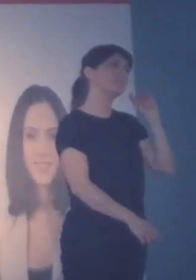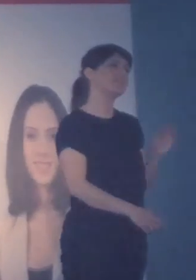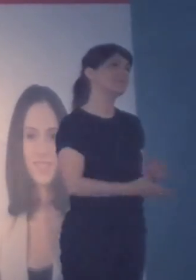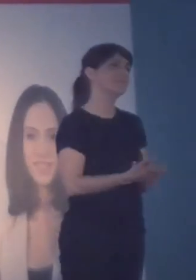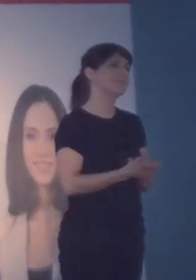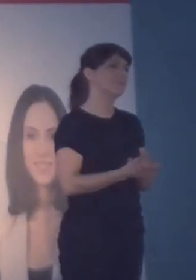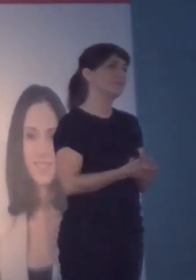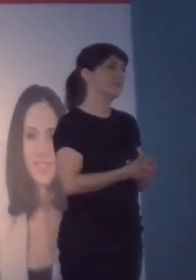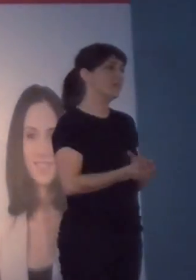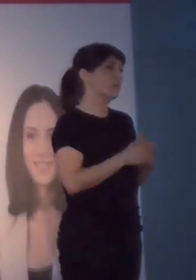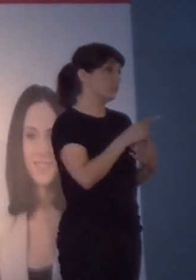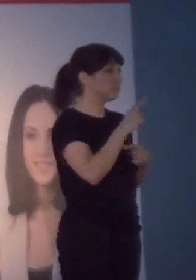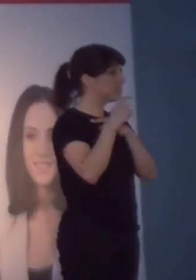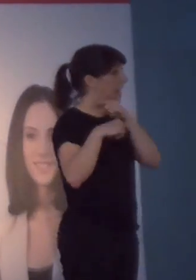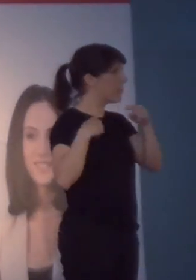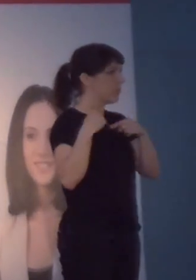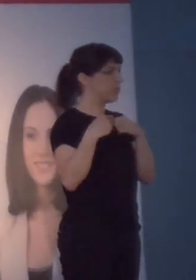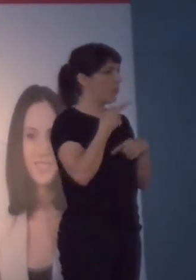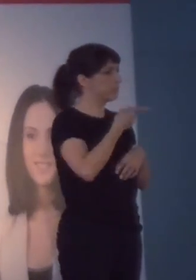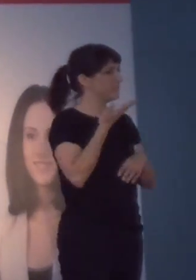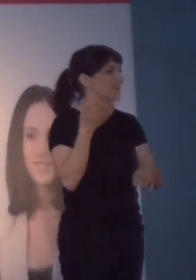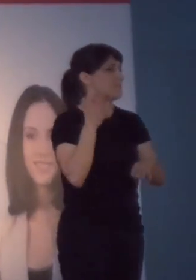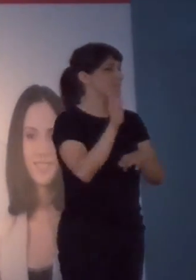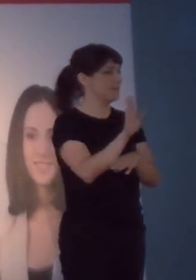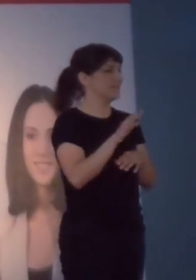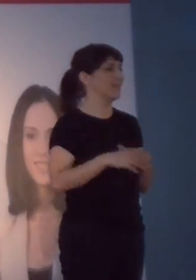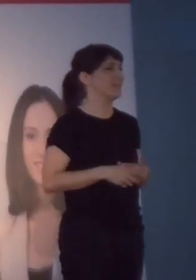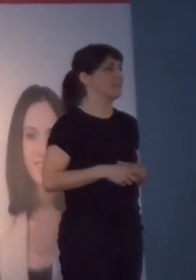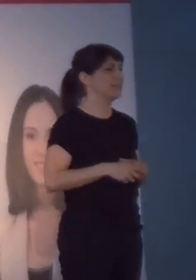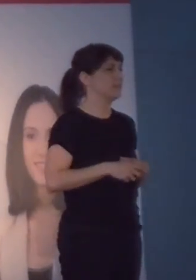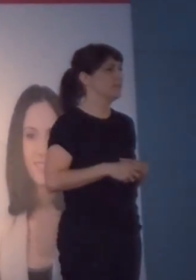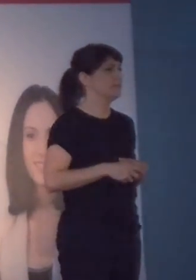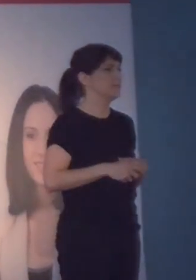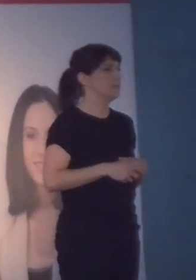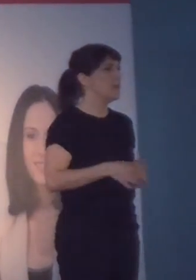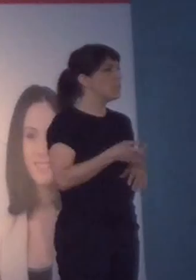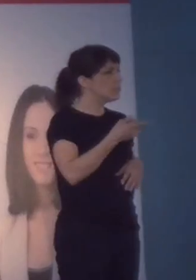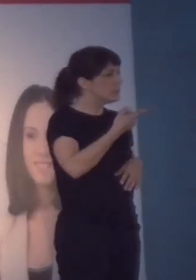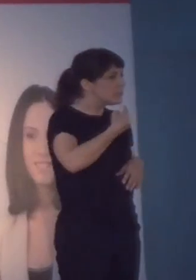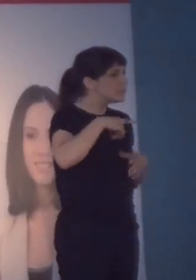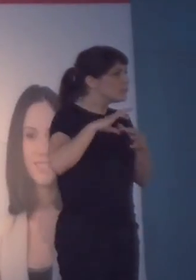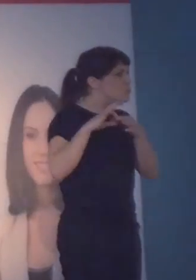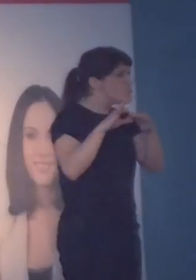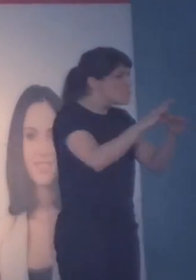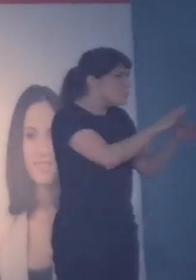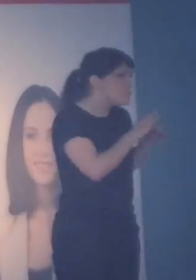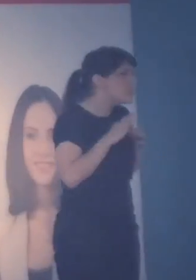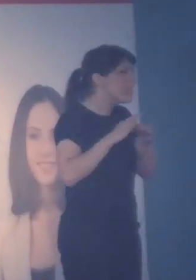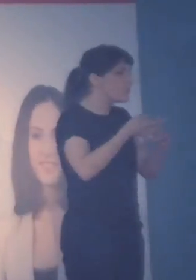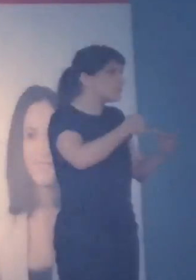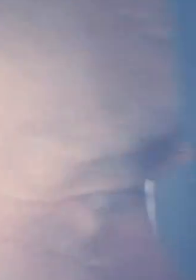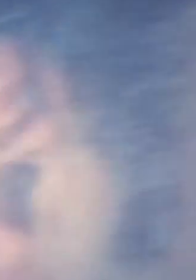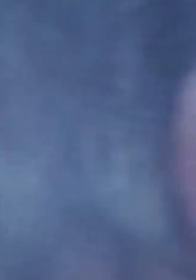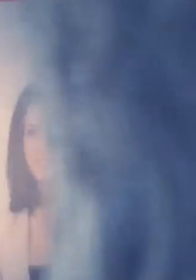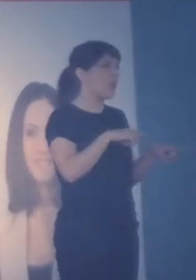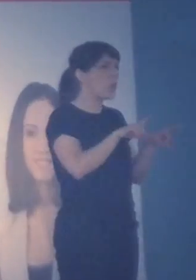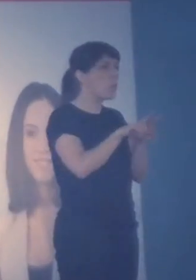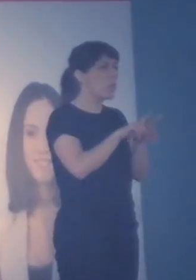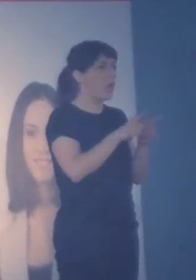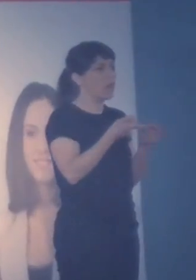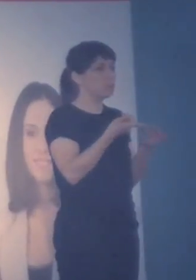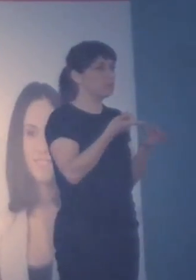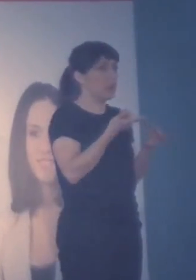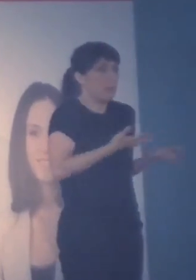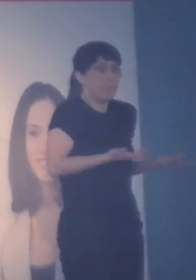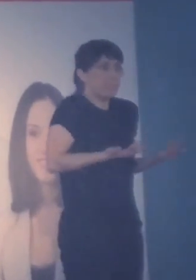Ven de esta tradición. Por lo tanto, esta nuestra unidad no es una unidad feita